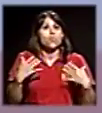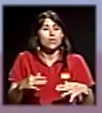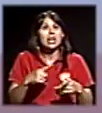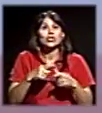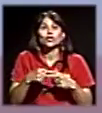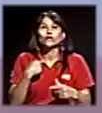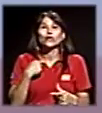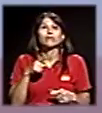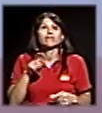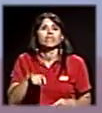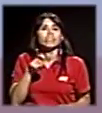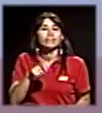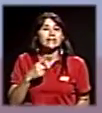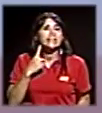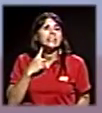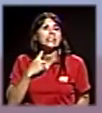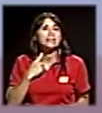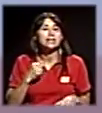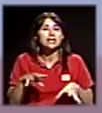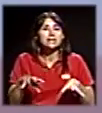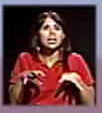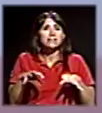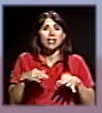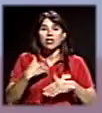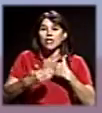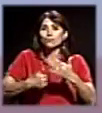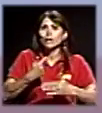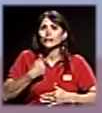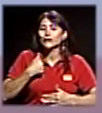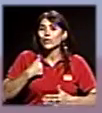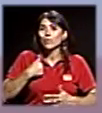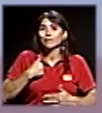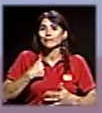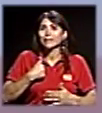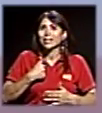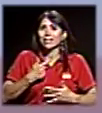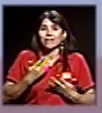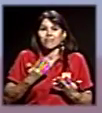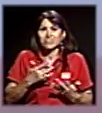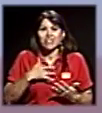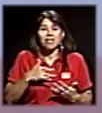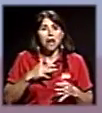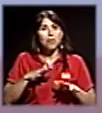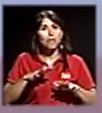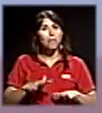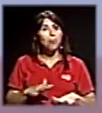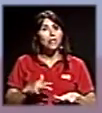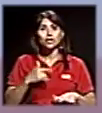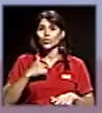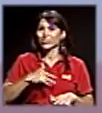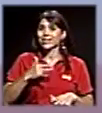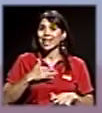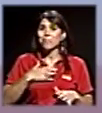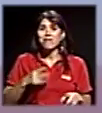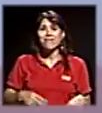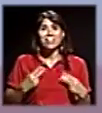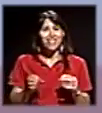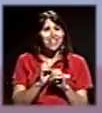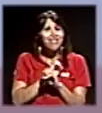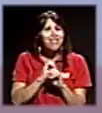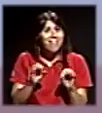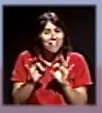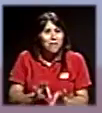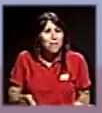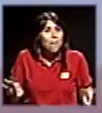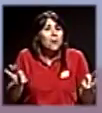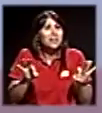adicta a ese estrés luego no podía no sentía que mi vida realmente tuviera ninguna importancia si no estaba Frontline no es